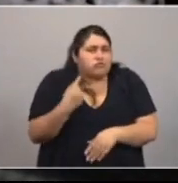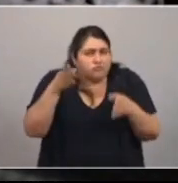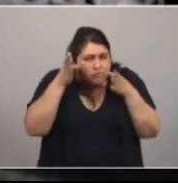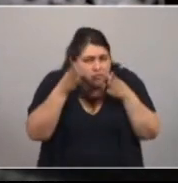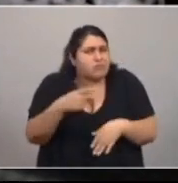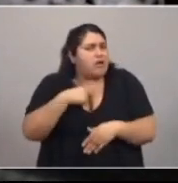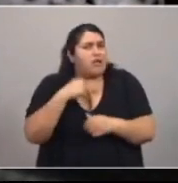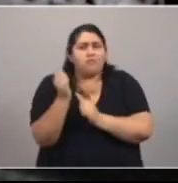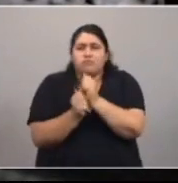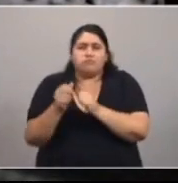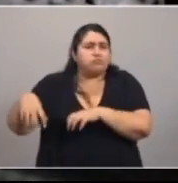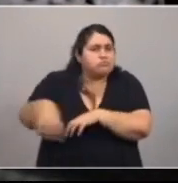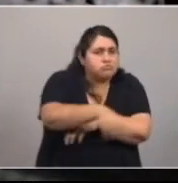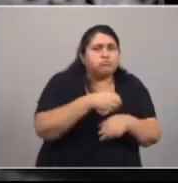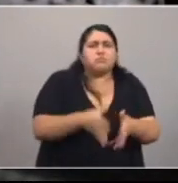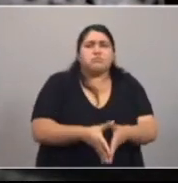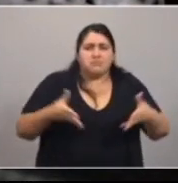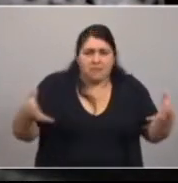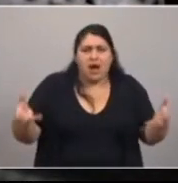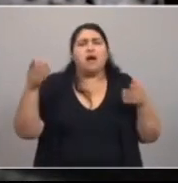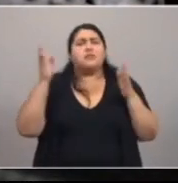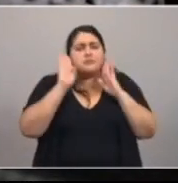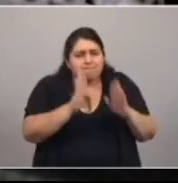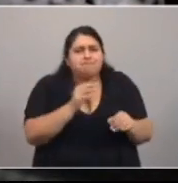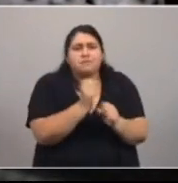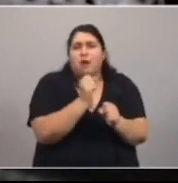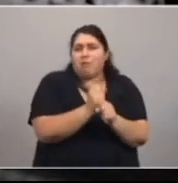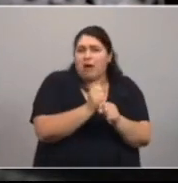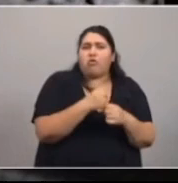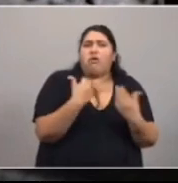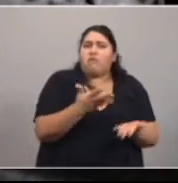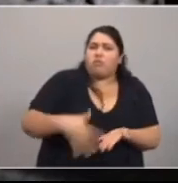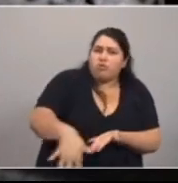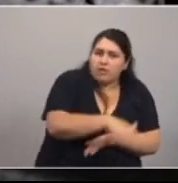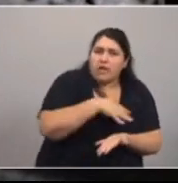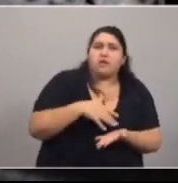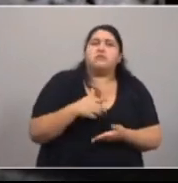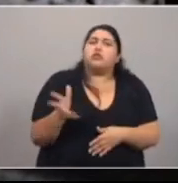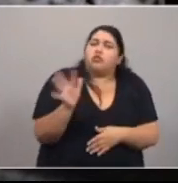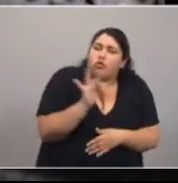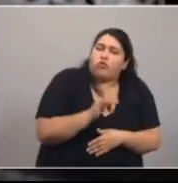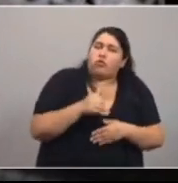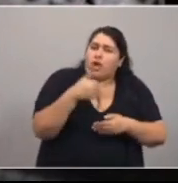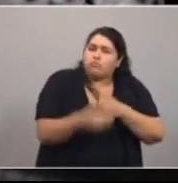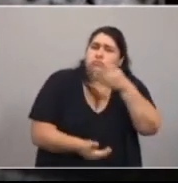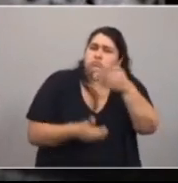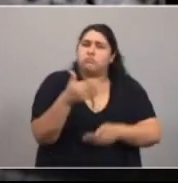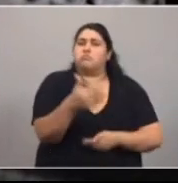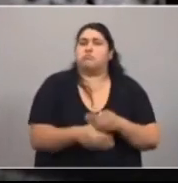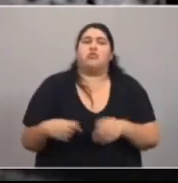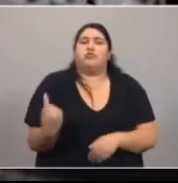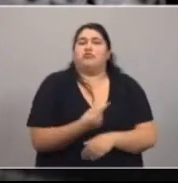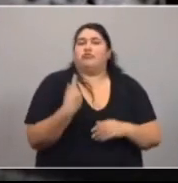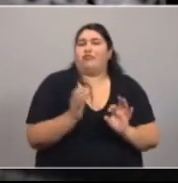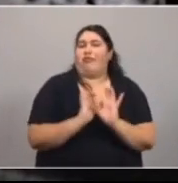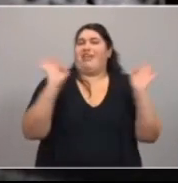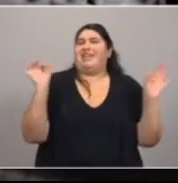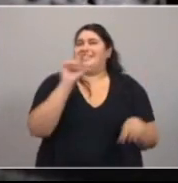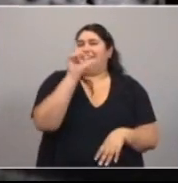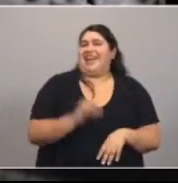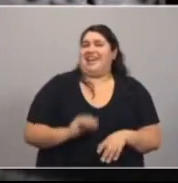en la gente, en gobernar día a día para que todos seamos felices dentro de esta Argentina que nos tiene que contener a todos. Que tengamos una